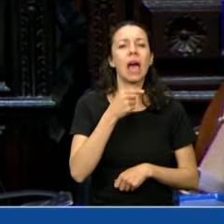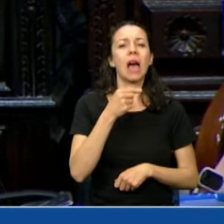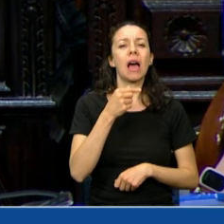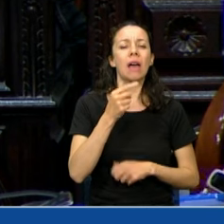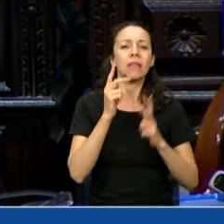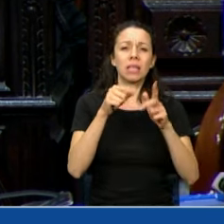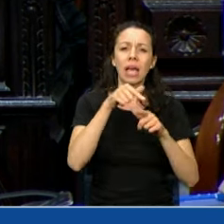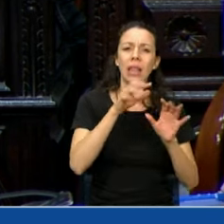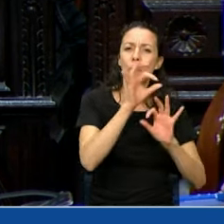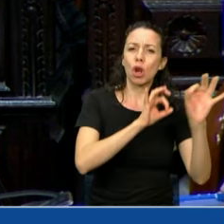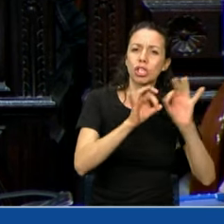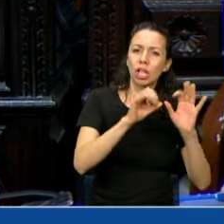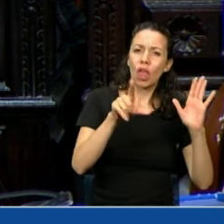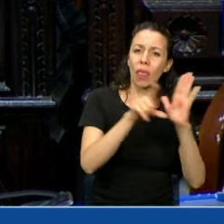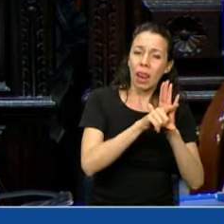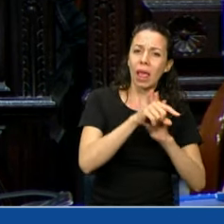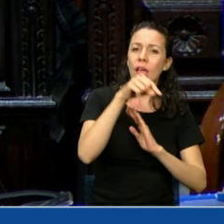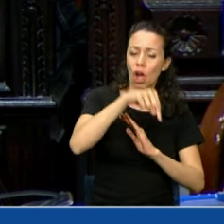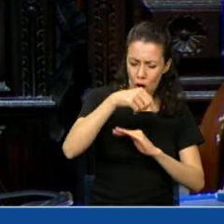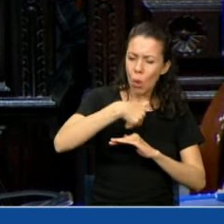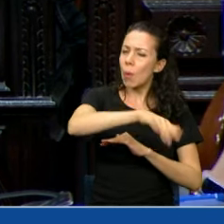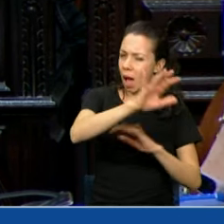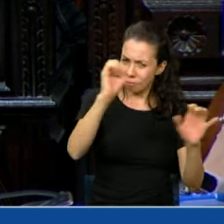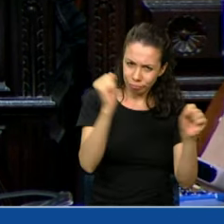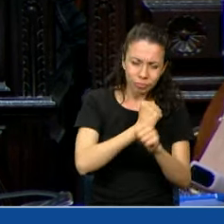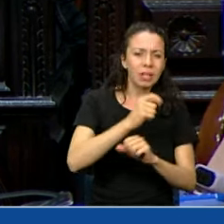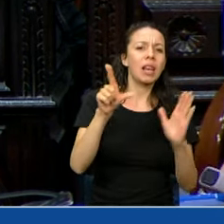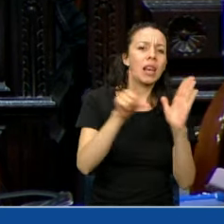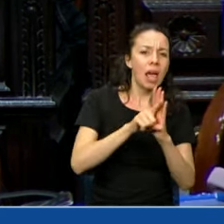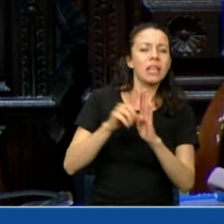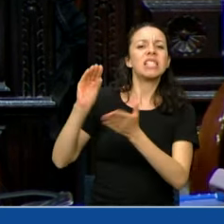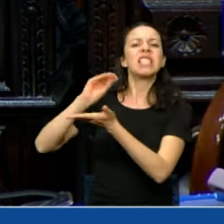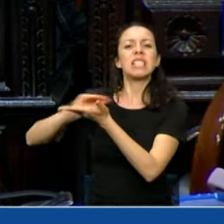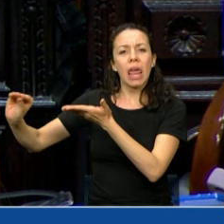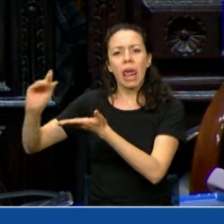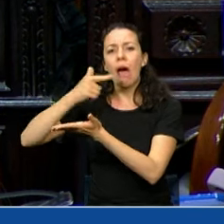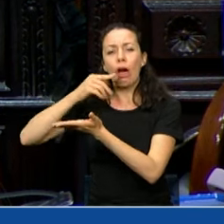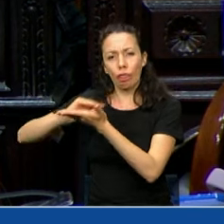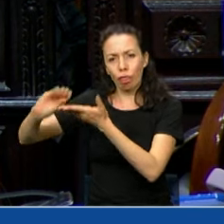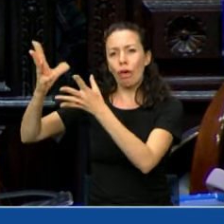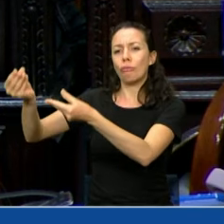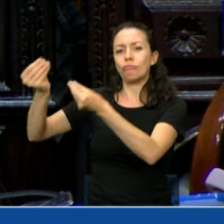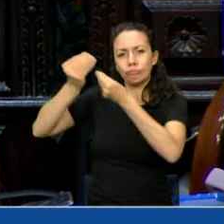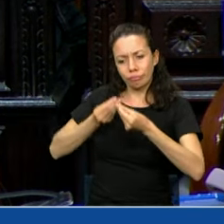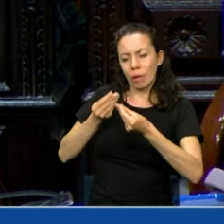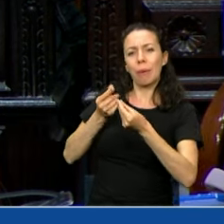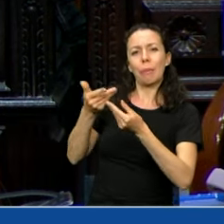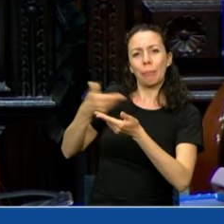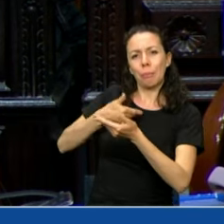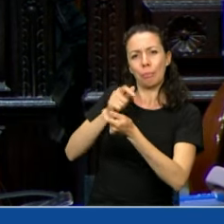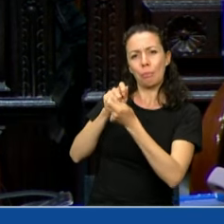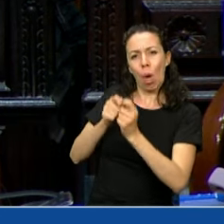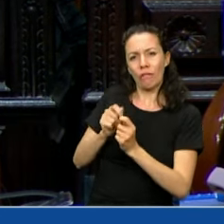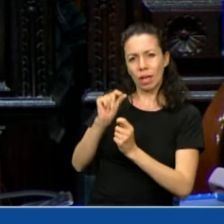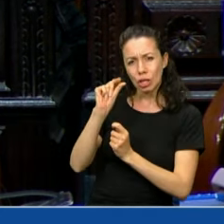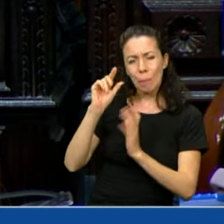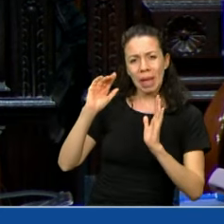proyecto de ley que hoy va a ser ley que finalmente llega del senado con una pequeña modificación e es producto